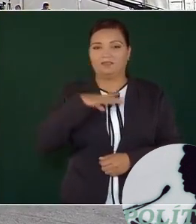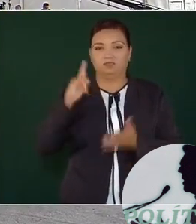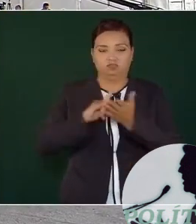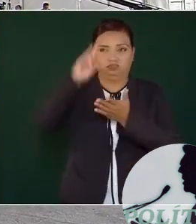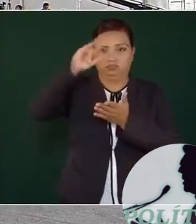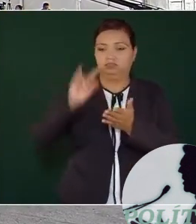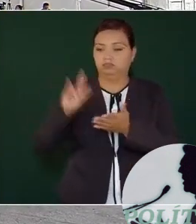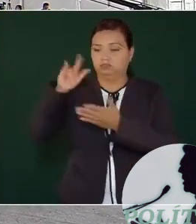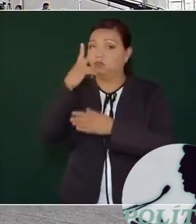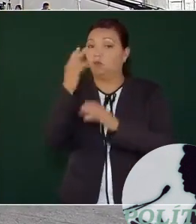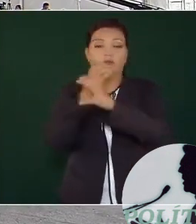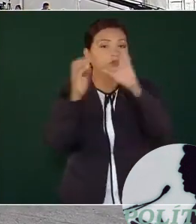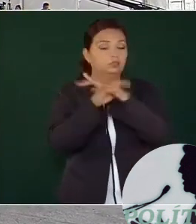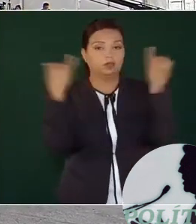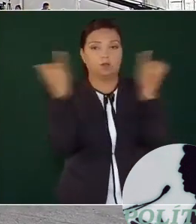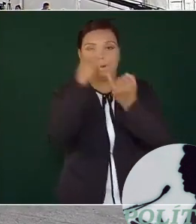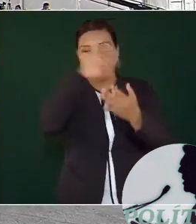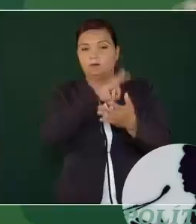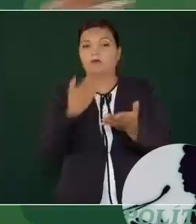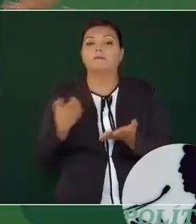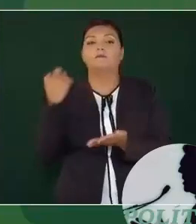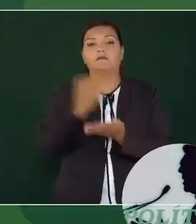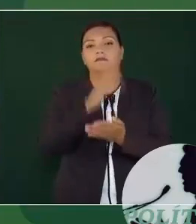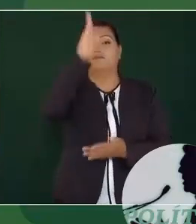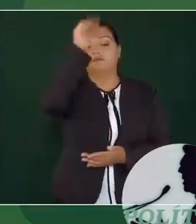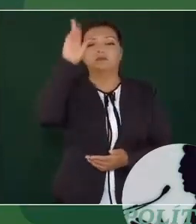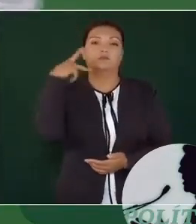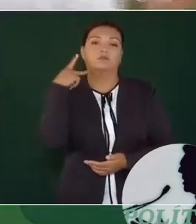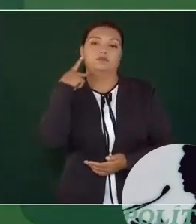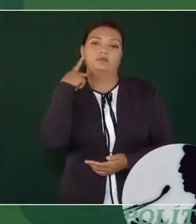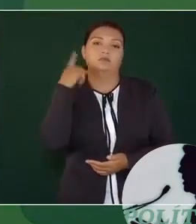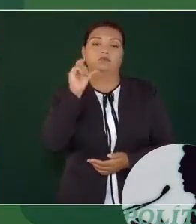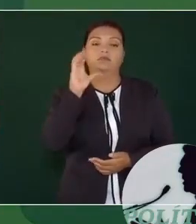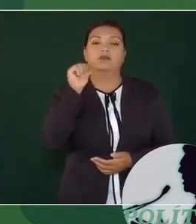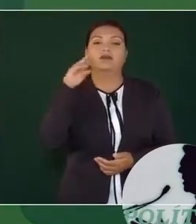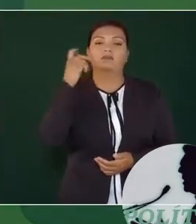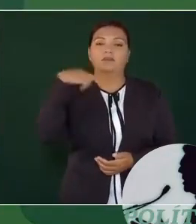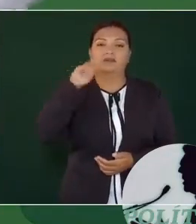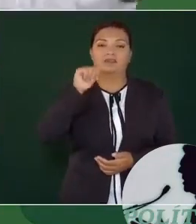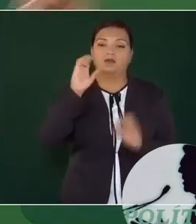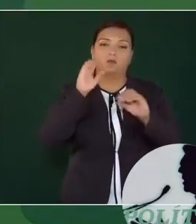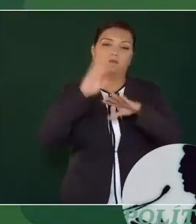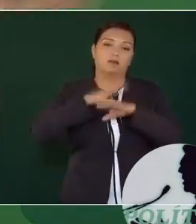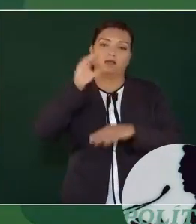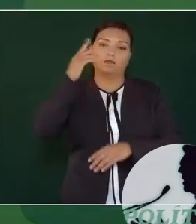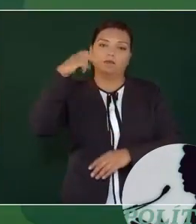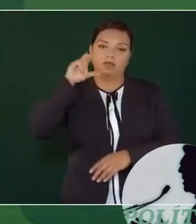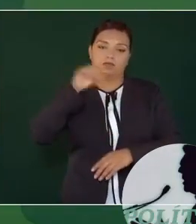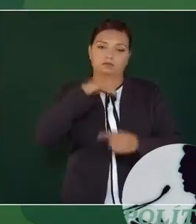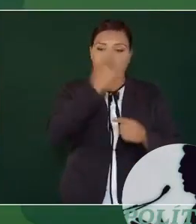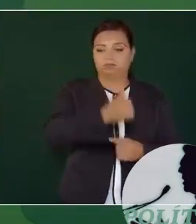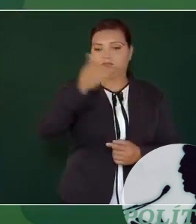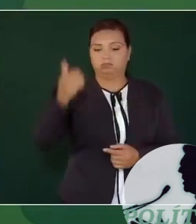Y en los dos casos fue para pagar favores políticos durante la campaña o las campañas de uno y del